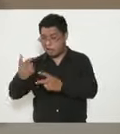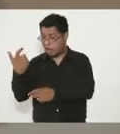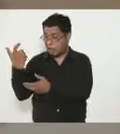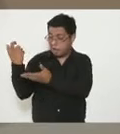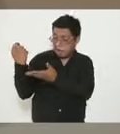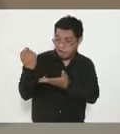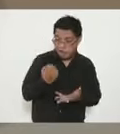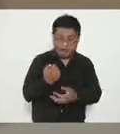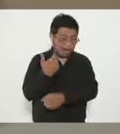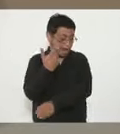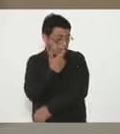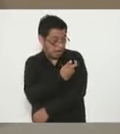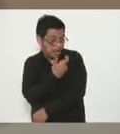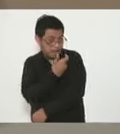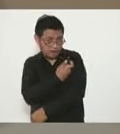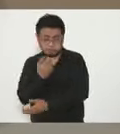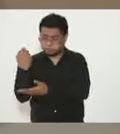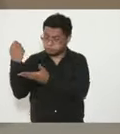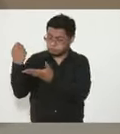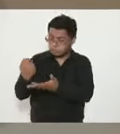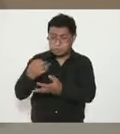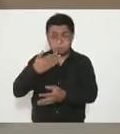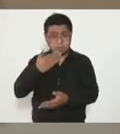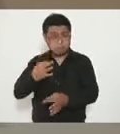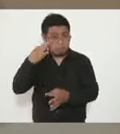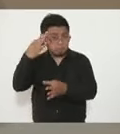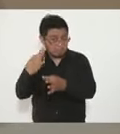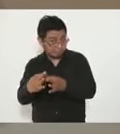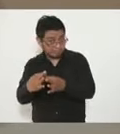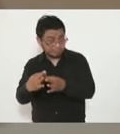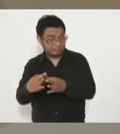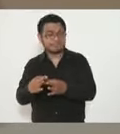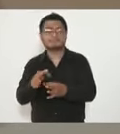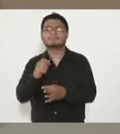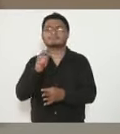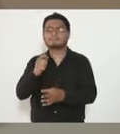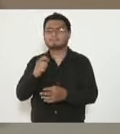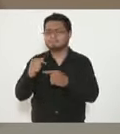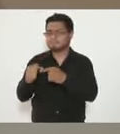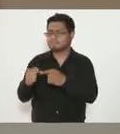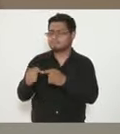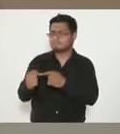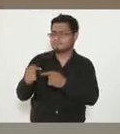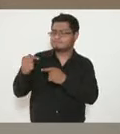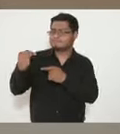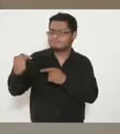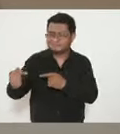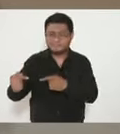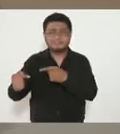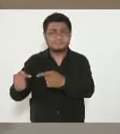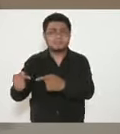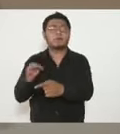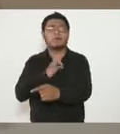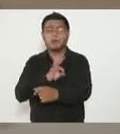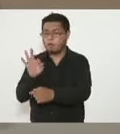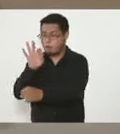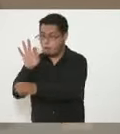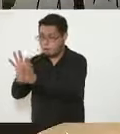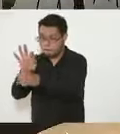de vacunas, vamos también a proteger a